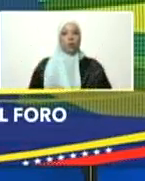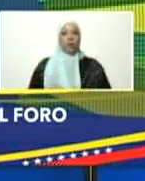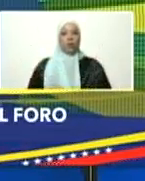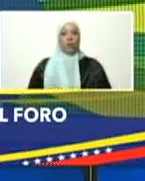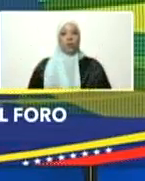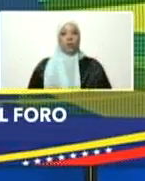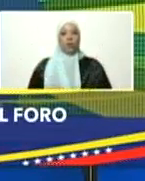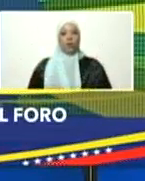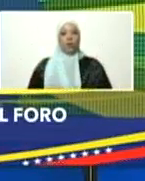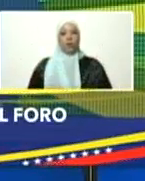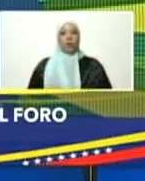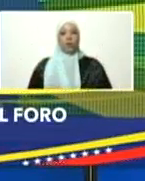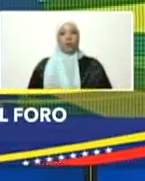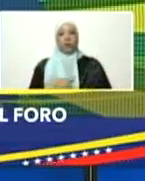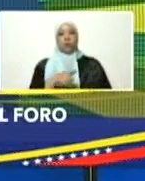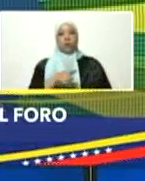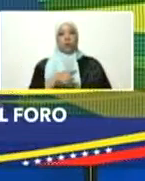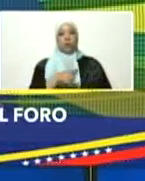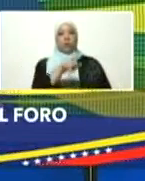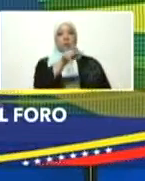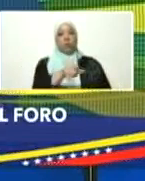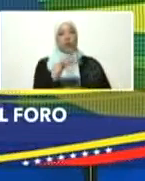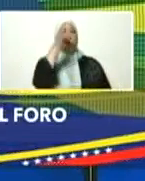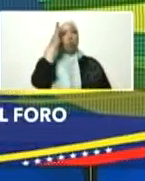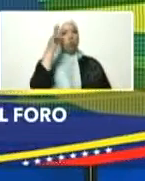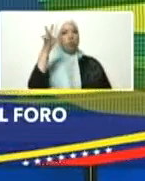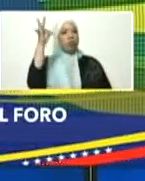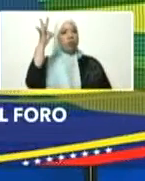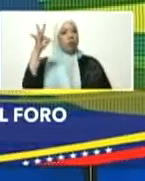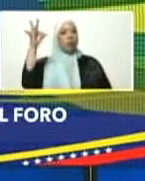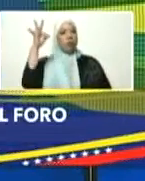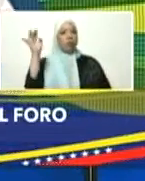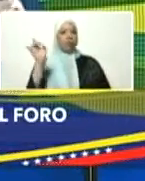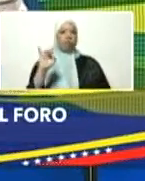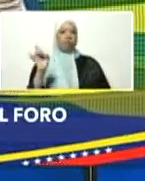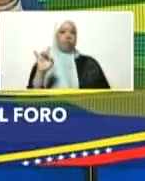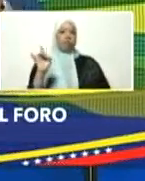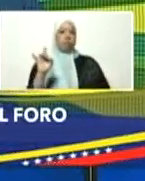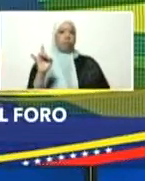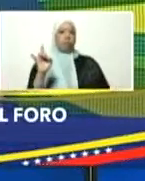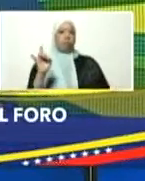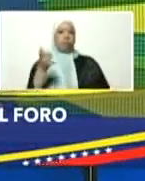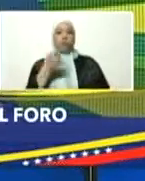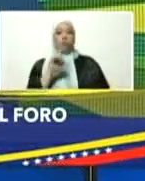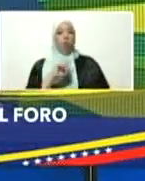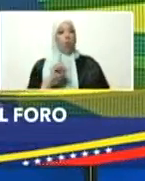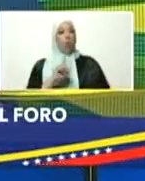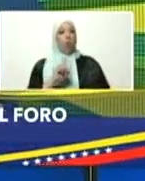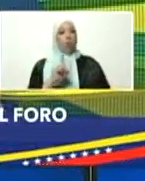No fue un sueño de un filósofo, que es válido que un filósofo lance un sueño.